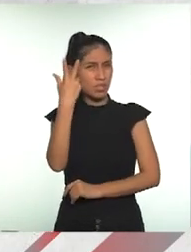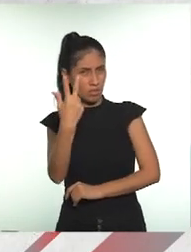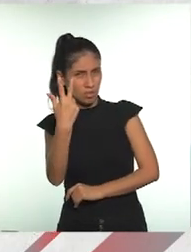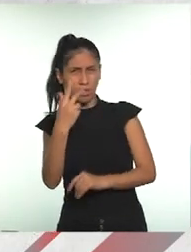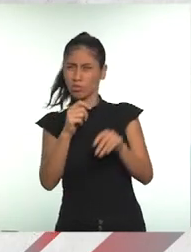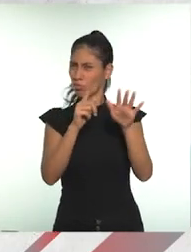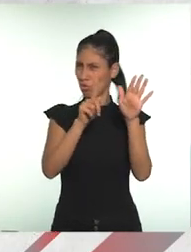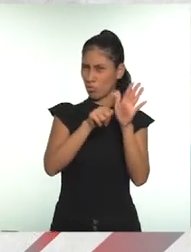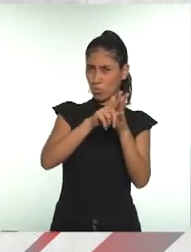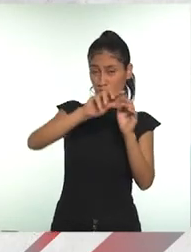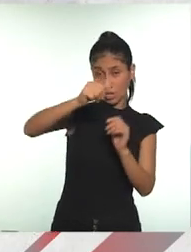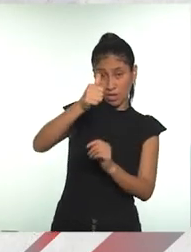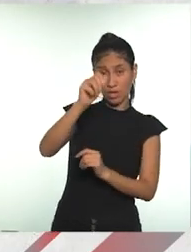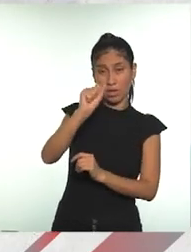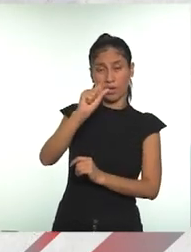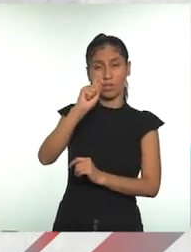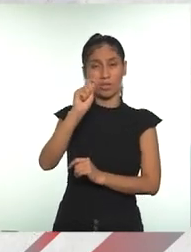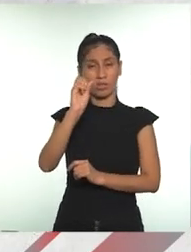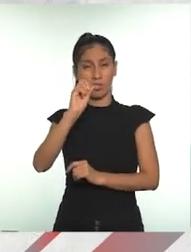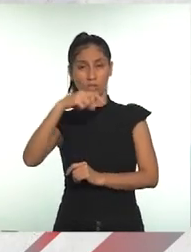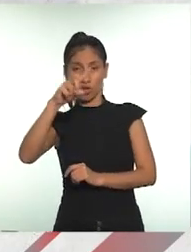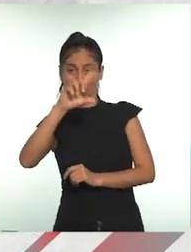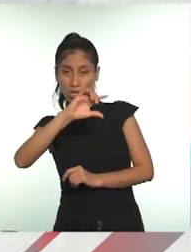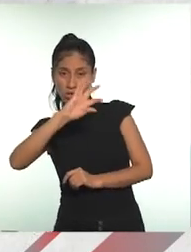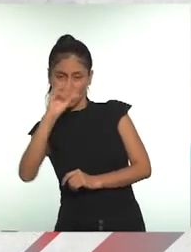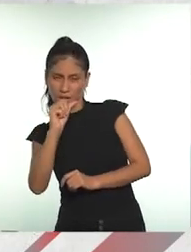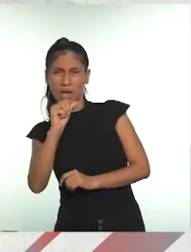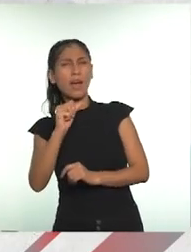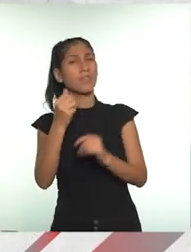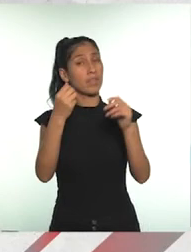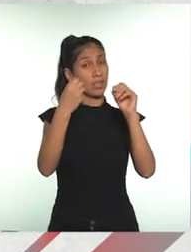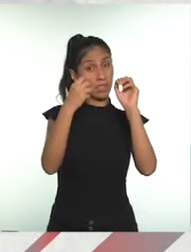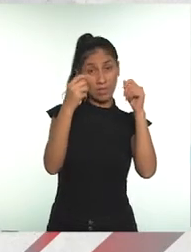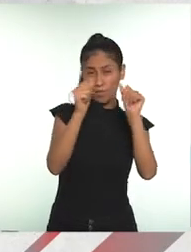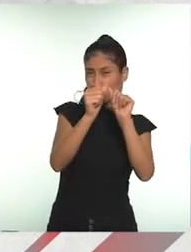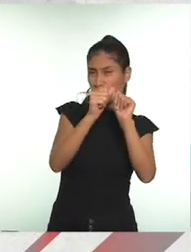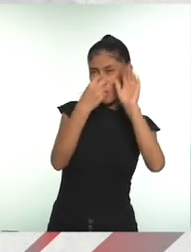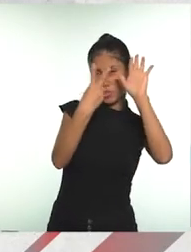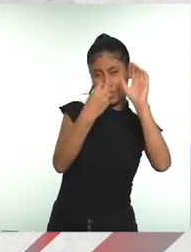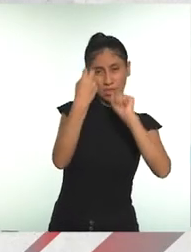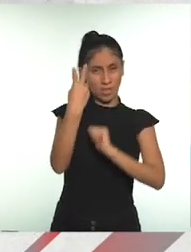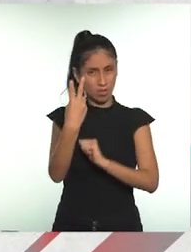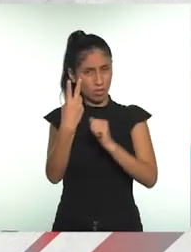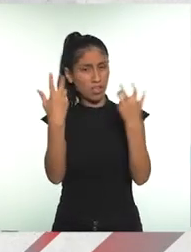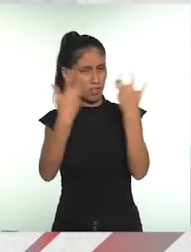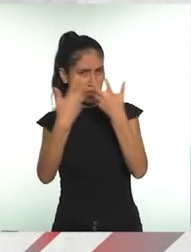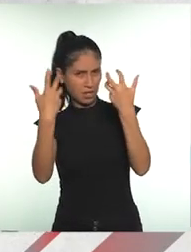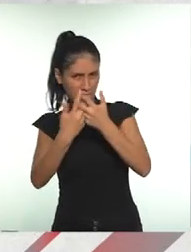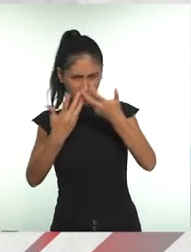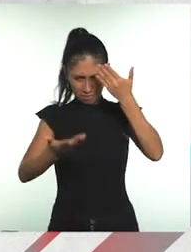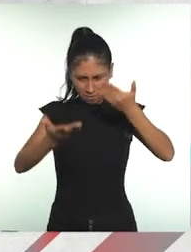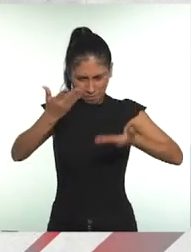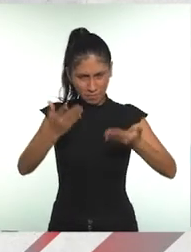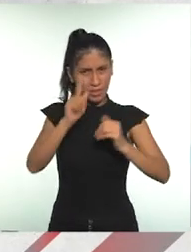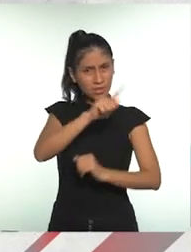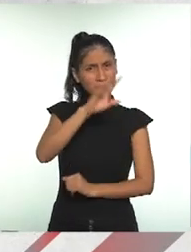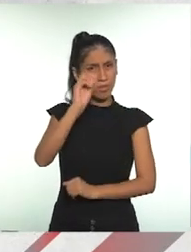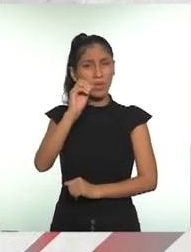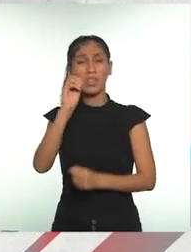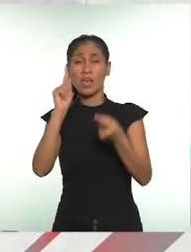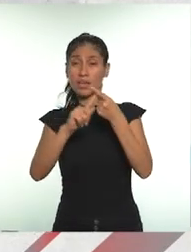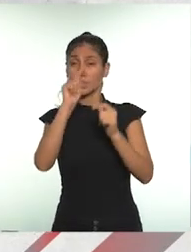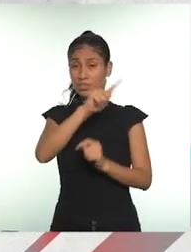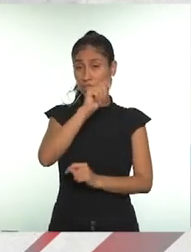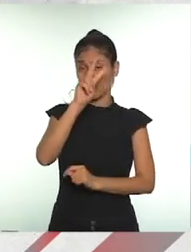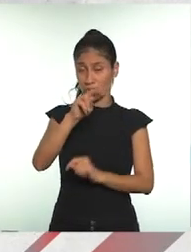y su presión diastólica de 72. Estos valores se encuentran en los intervalos correspondientes a 120